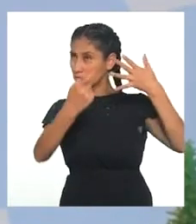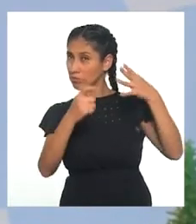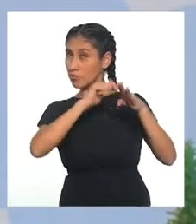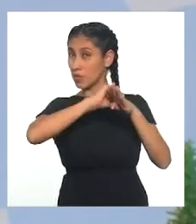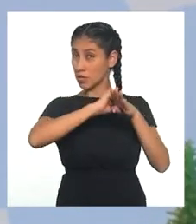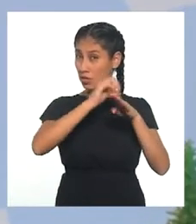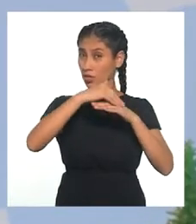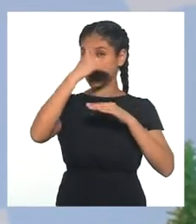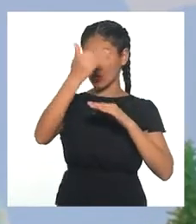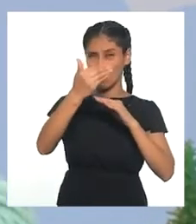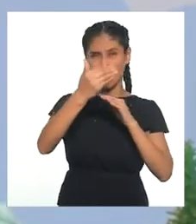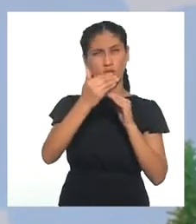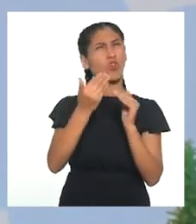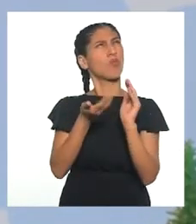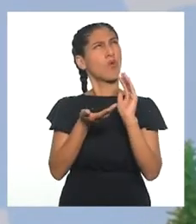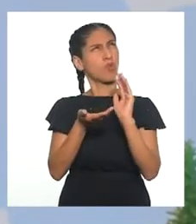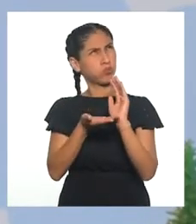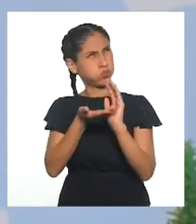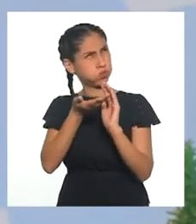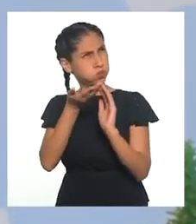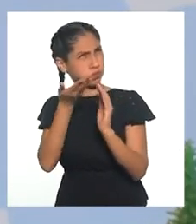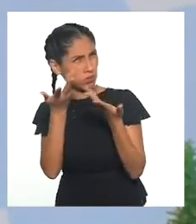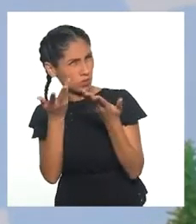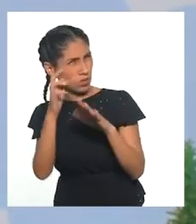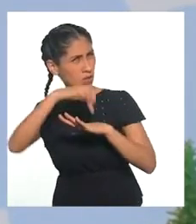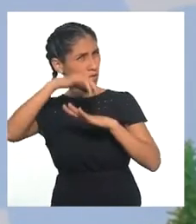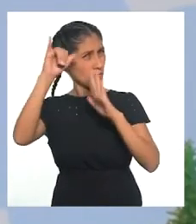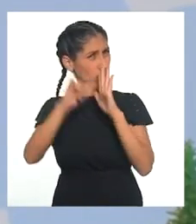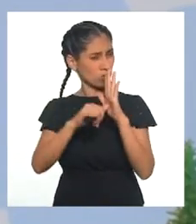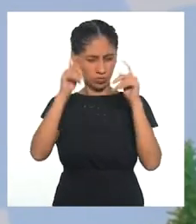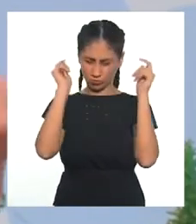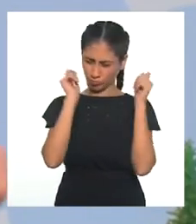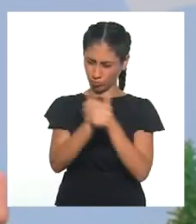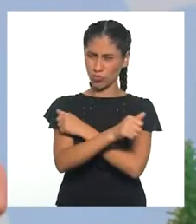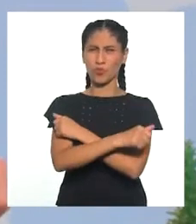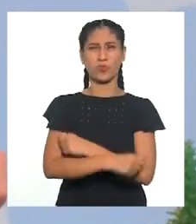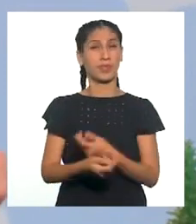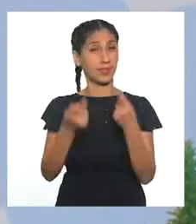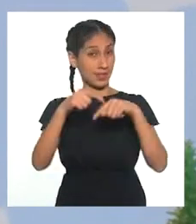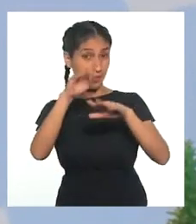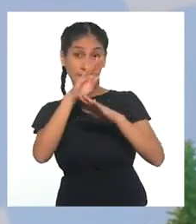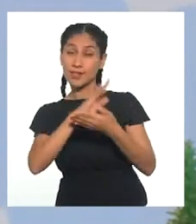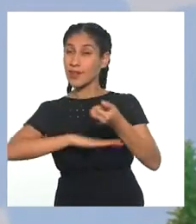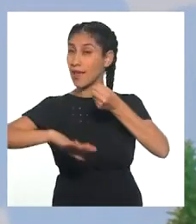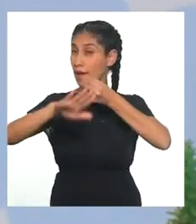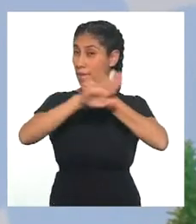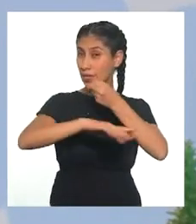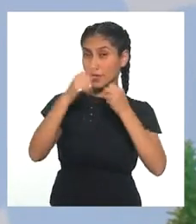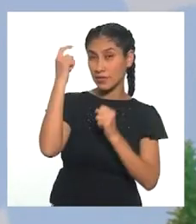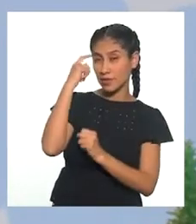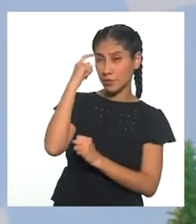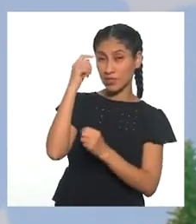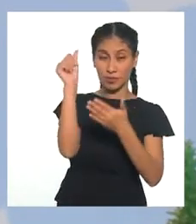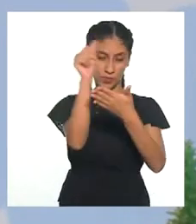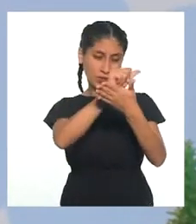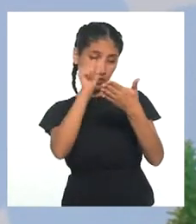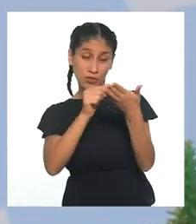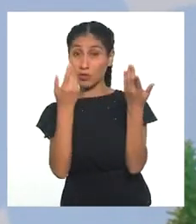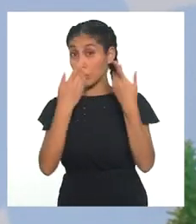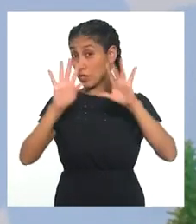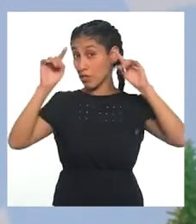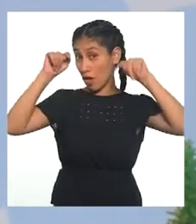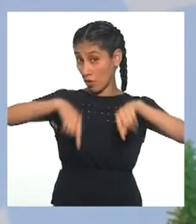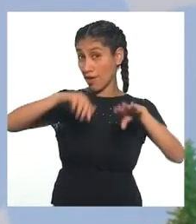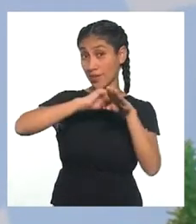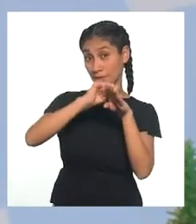implementación del proyecto. Correcto, una vez más. Estas son las bases del pensamiento de diseño. Quizás sea hora de